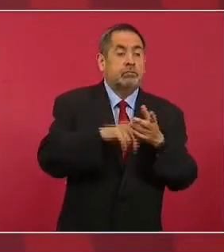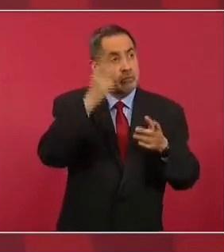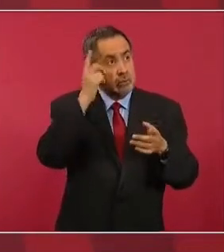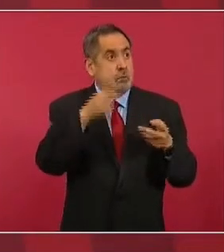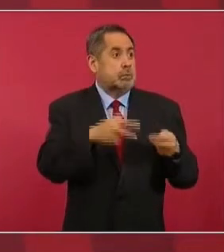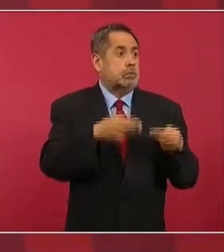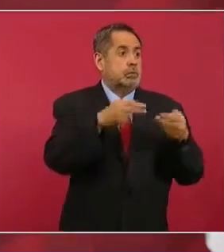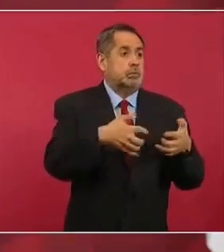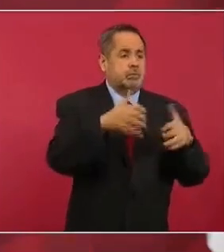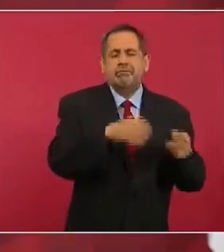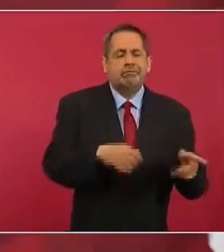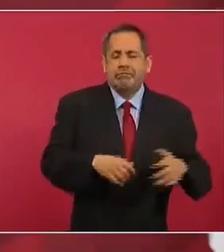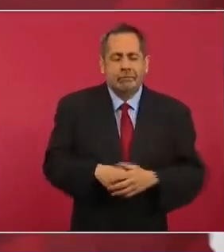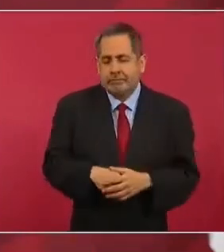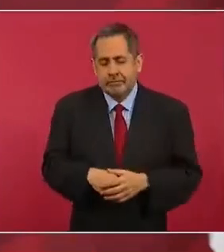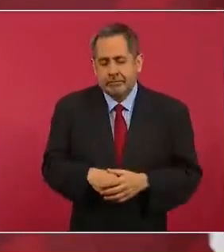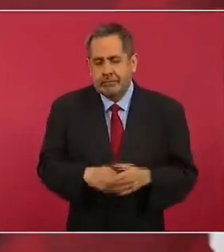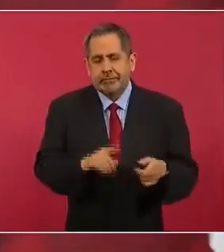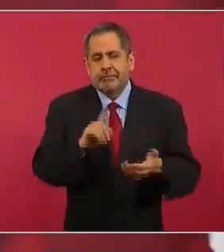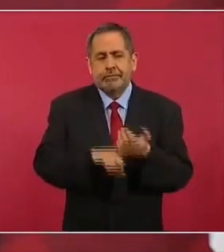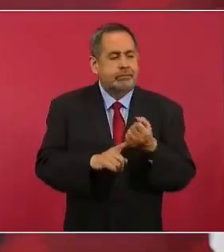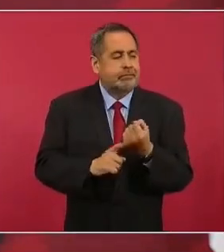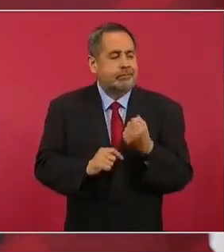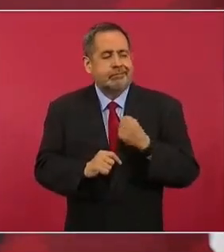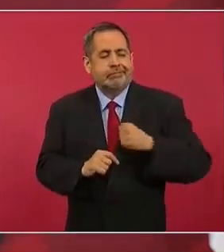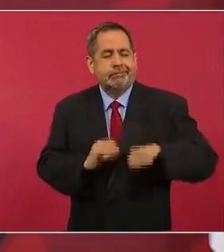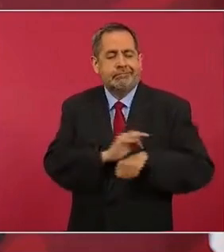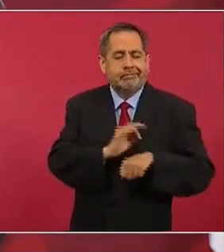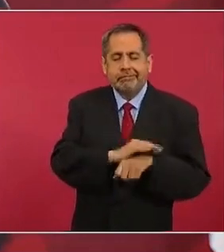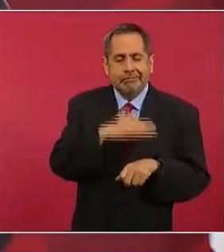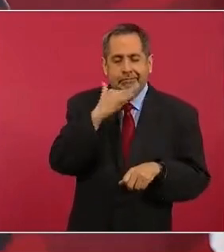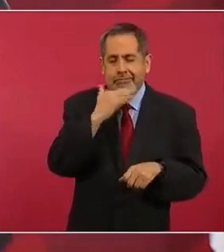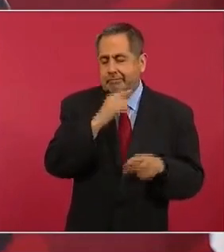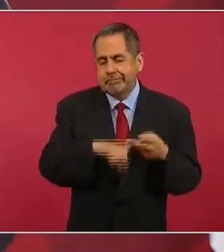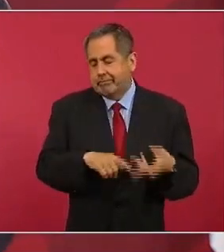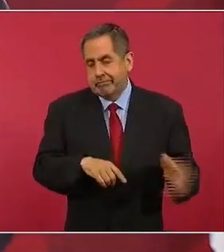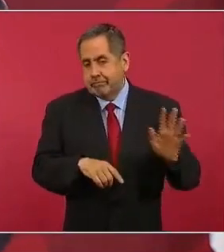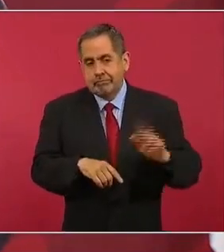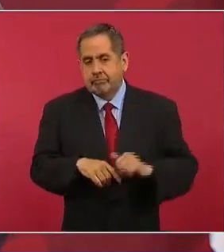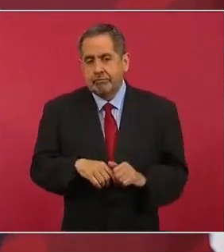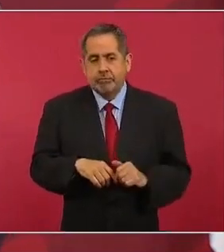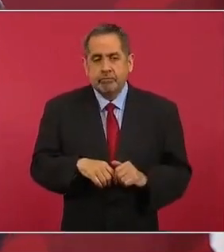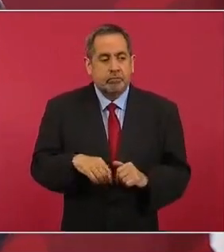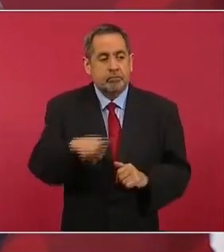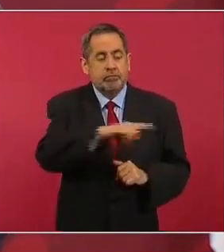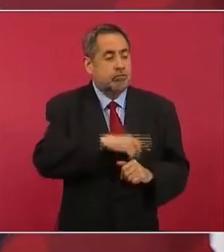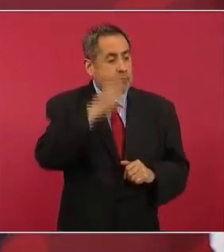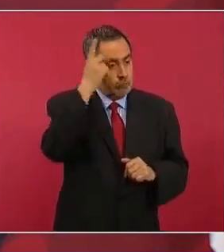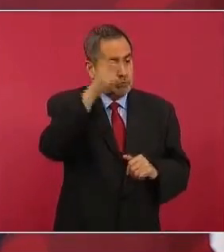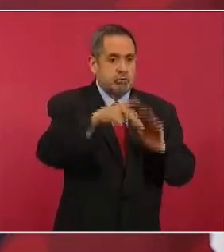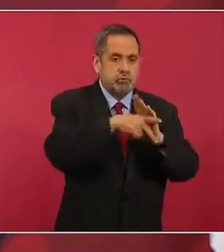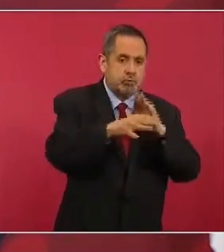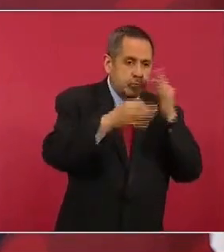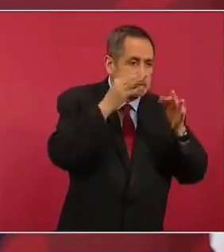pseudoempresarios, los traficantes de influencia, los dueños de medios de